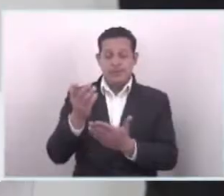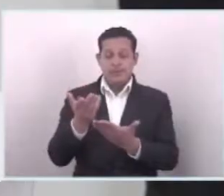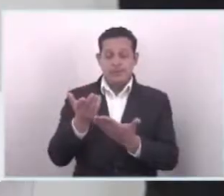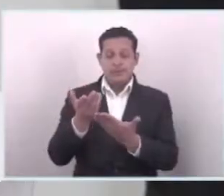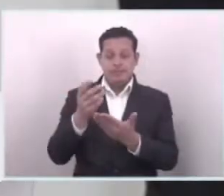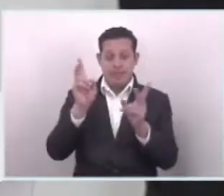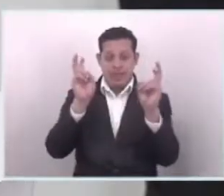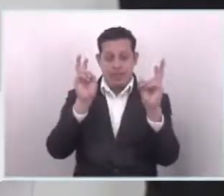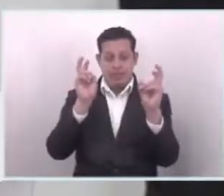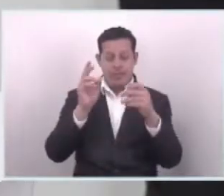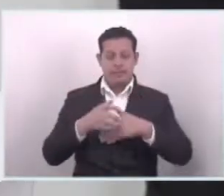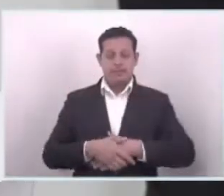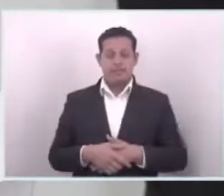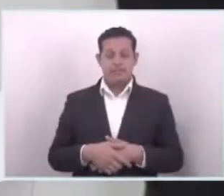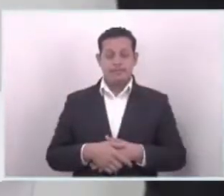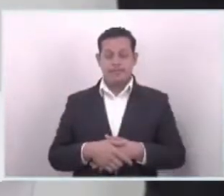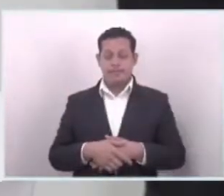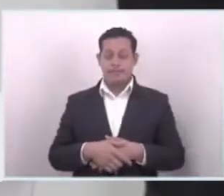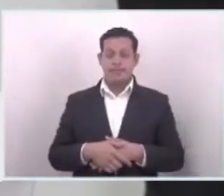en este tema.